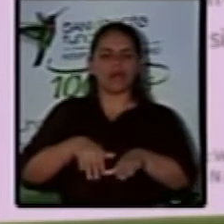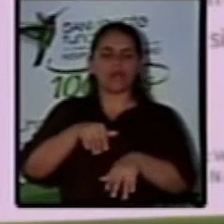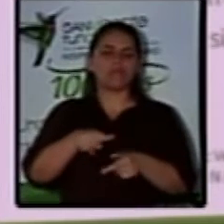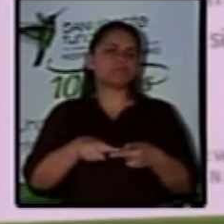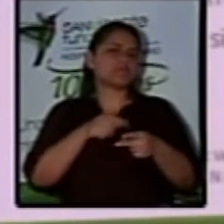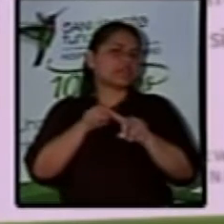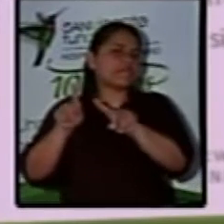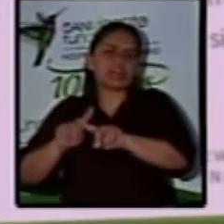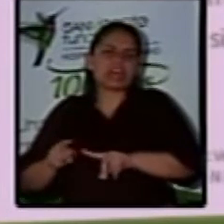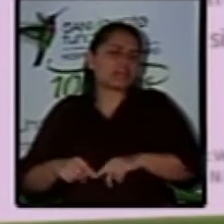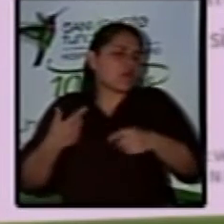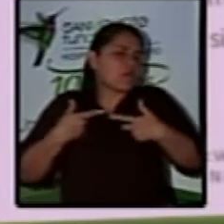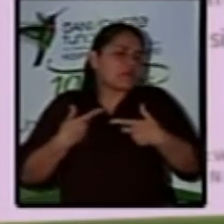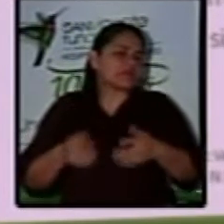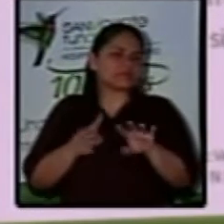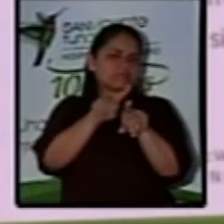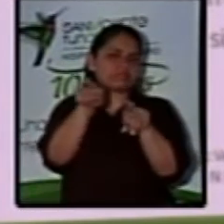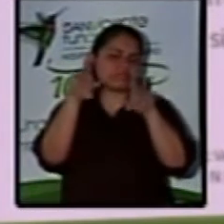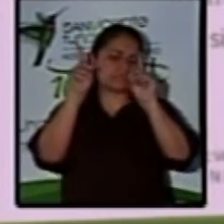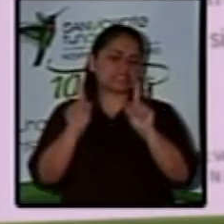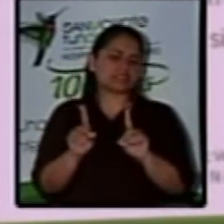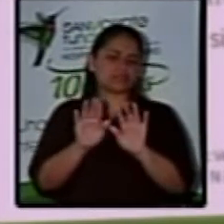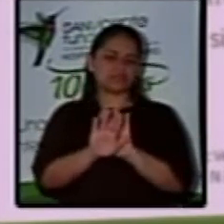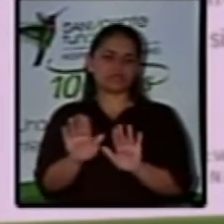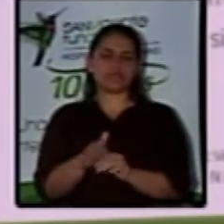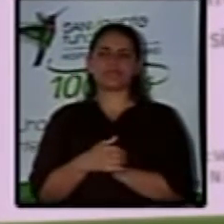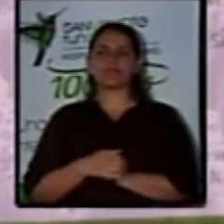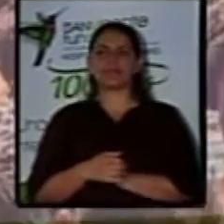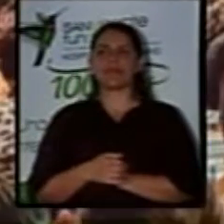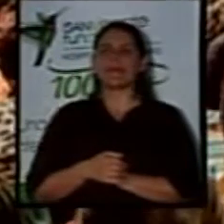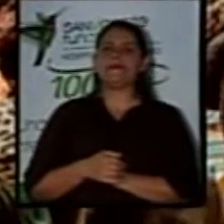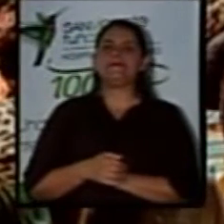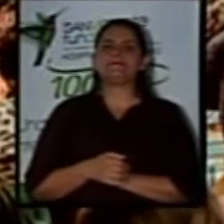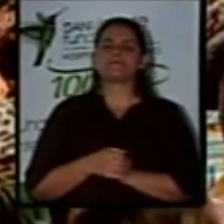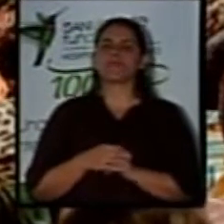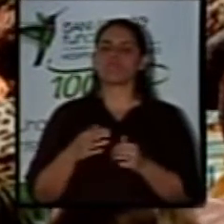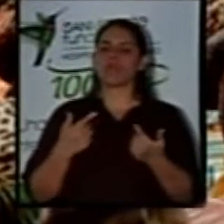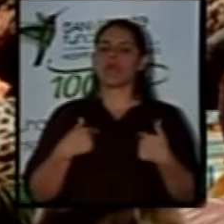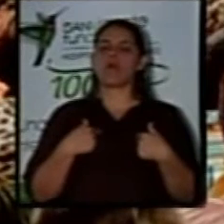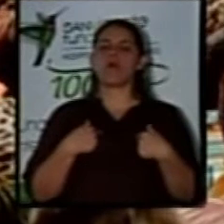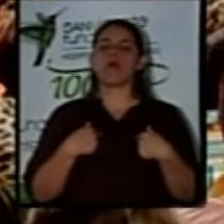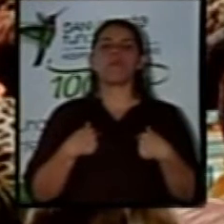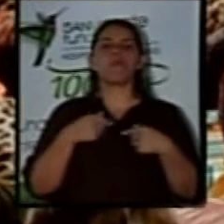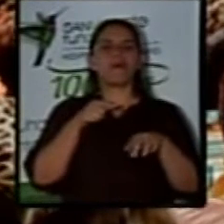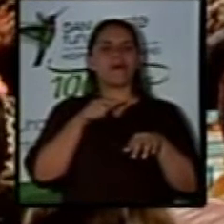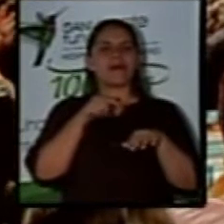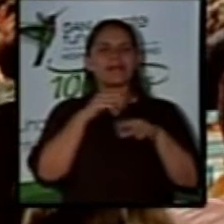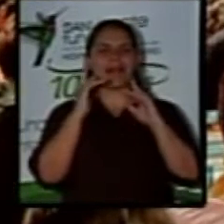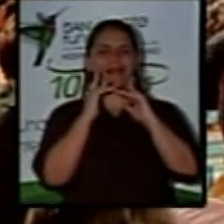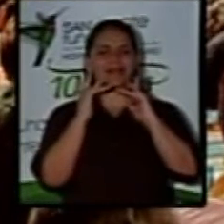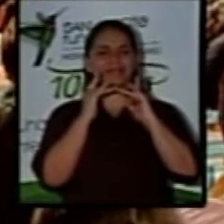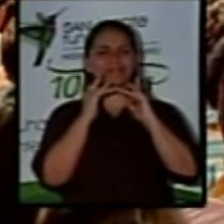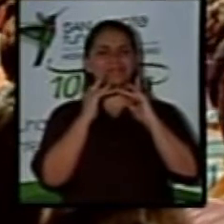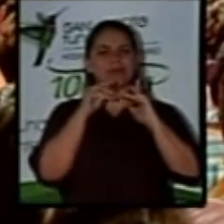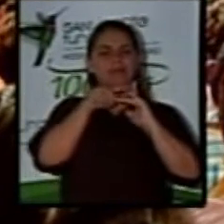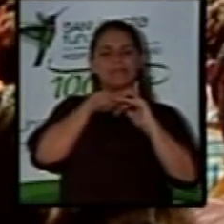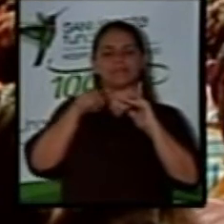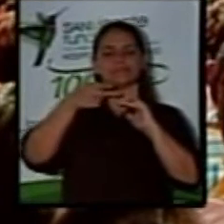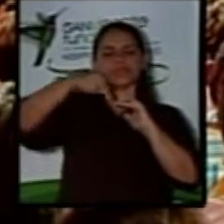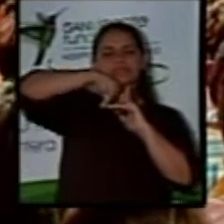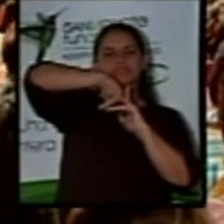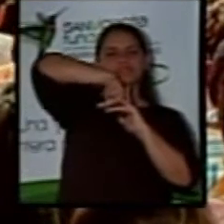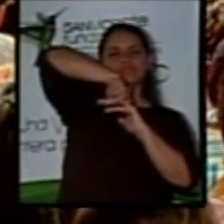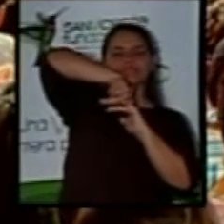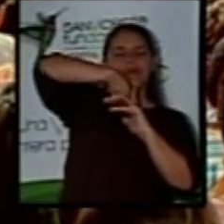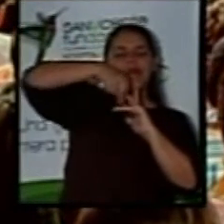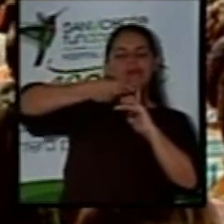elíptica, bueno, cualquier ejercicio aeróbico que ustedes quieran hacer. También hacer elevación intermitente de las extremidades varias veces al